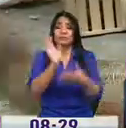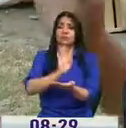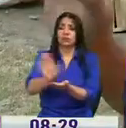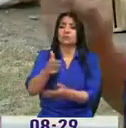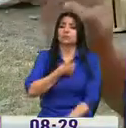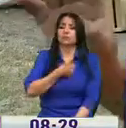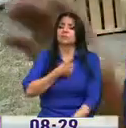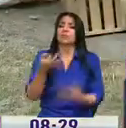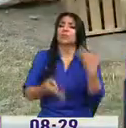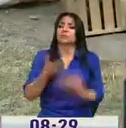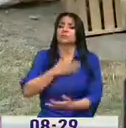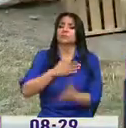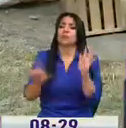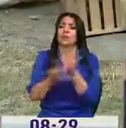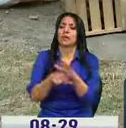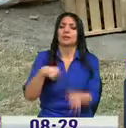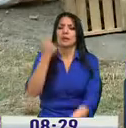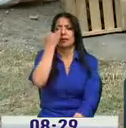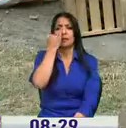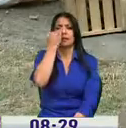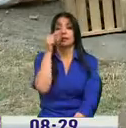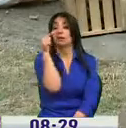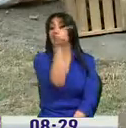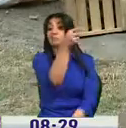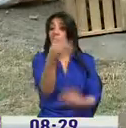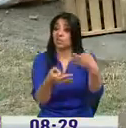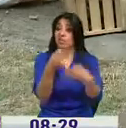tienen su justicia